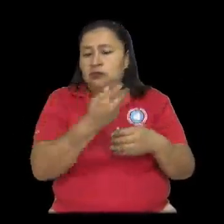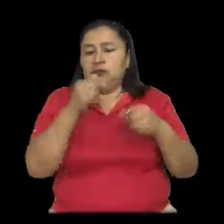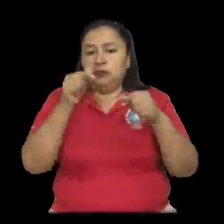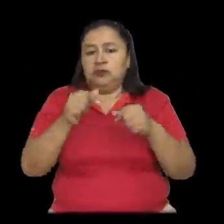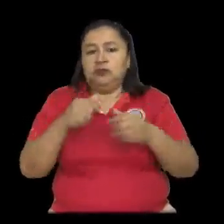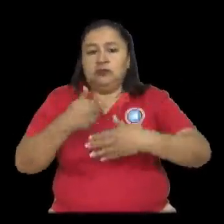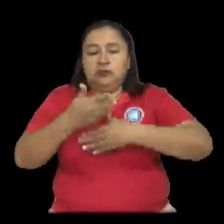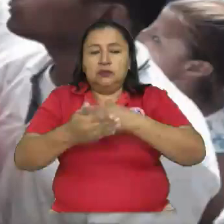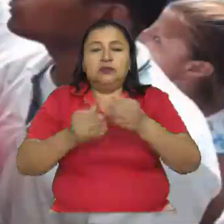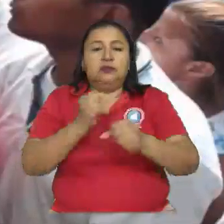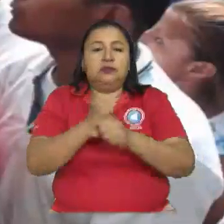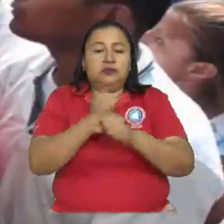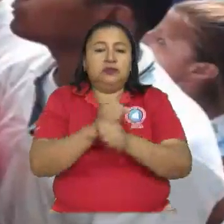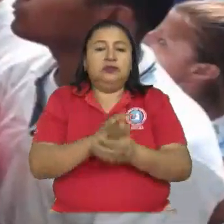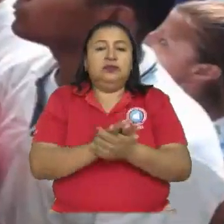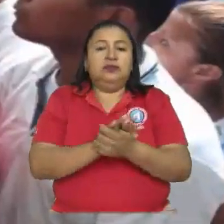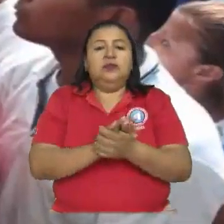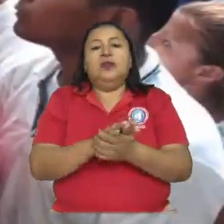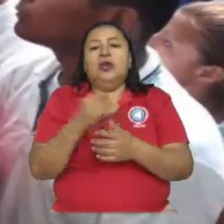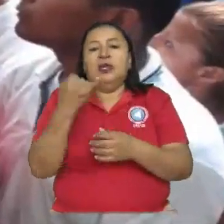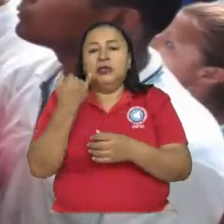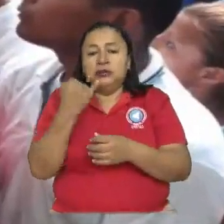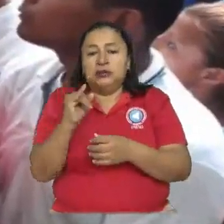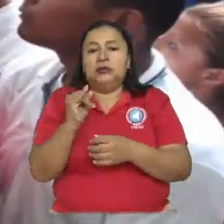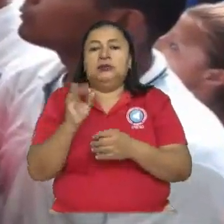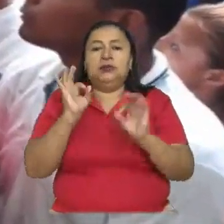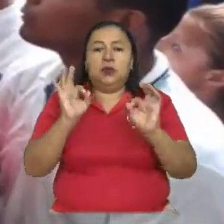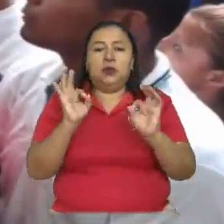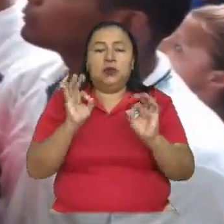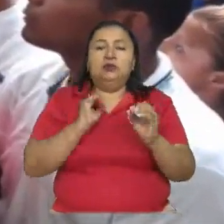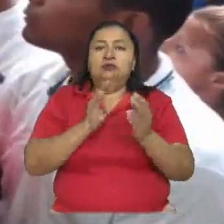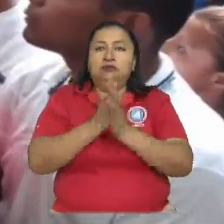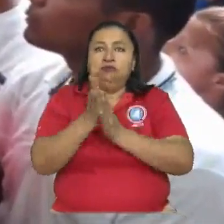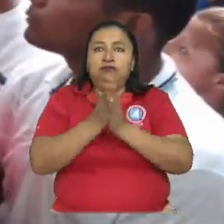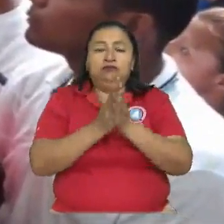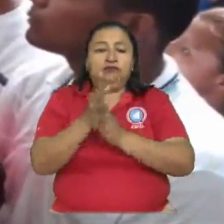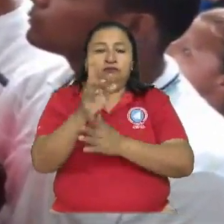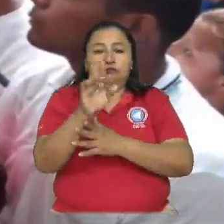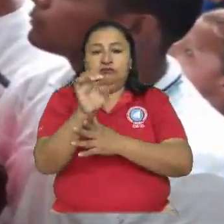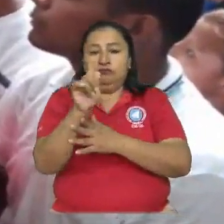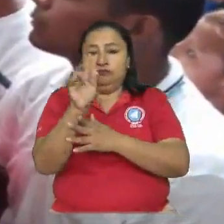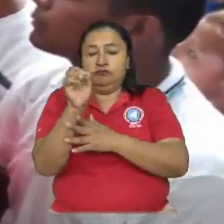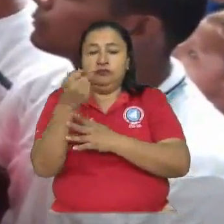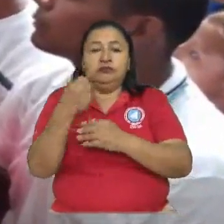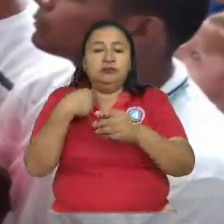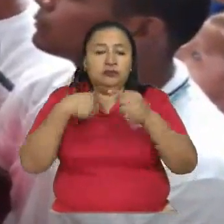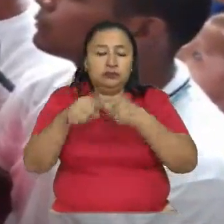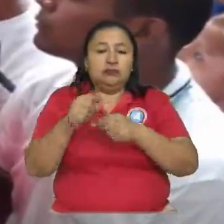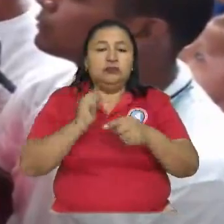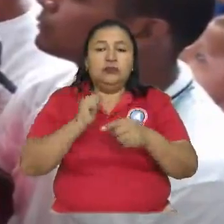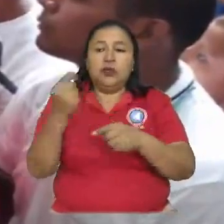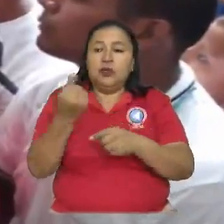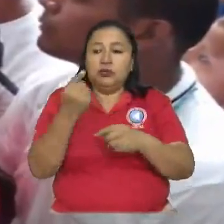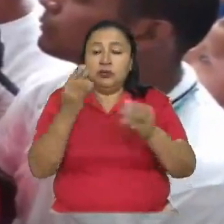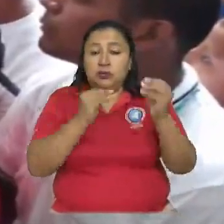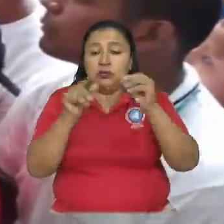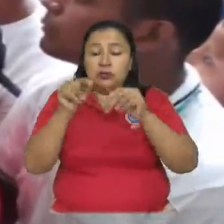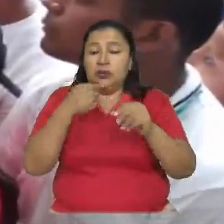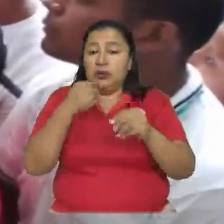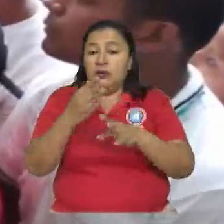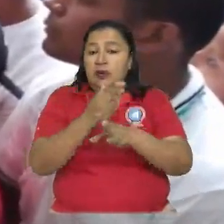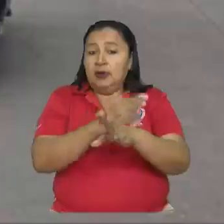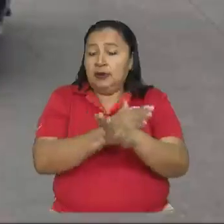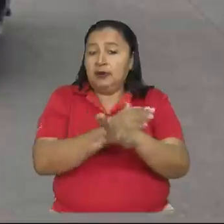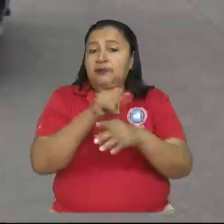¿verdad? Y sin duda también retos bastante importantes a partir de su encuentro, y solo un comentario a partir de eso que usted